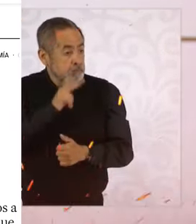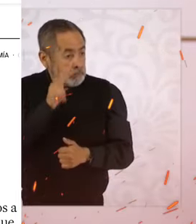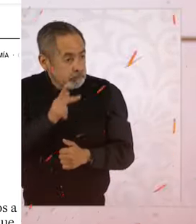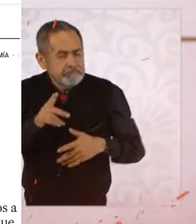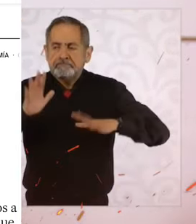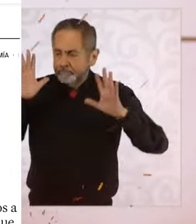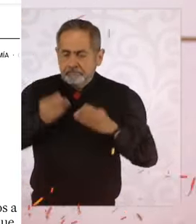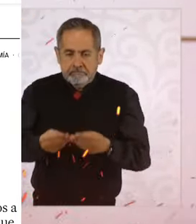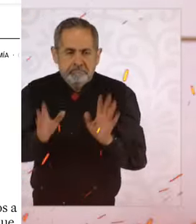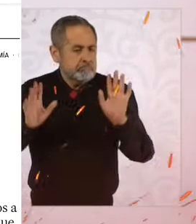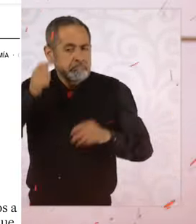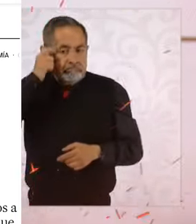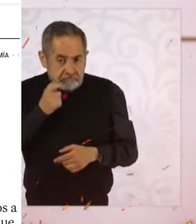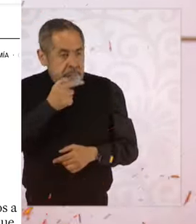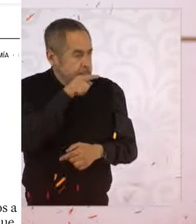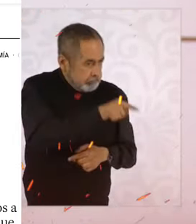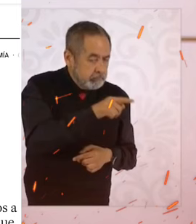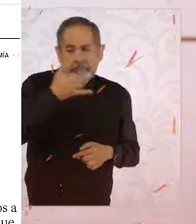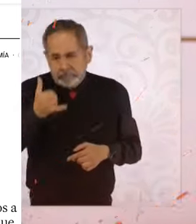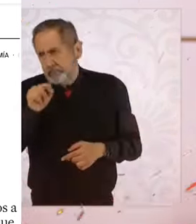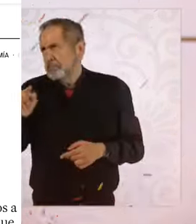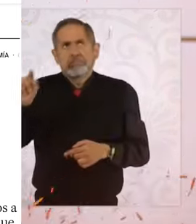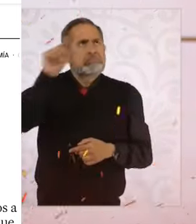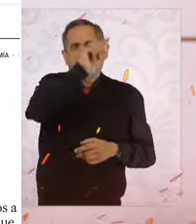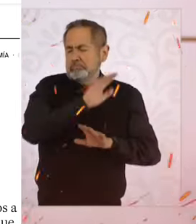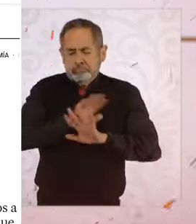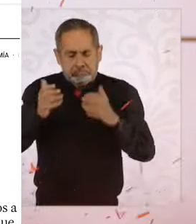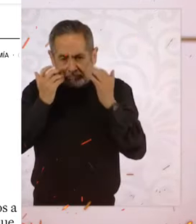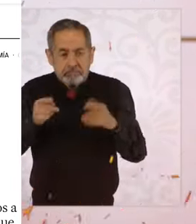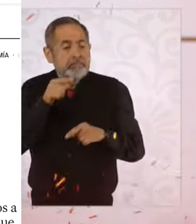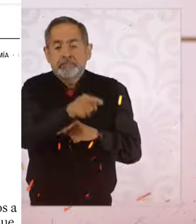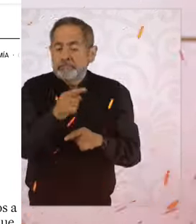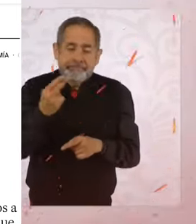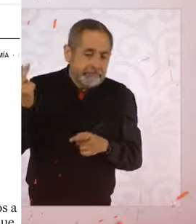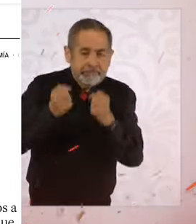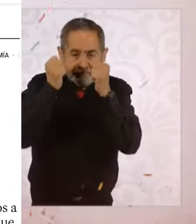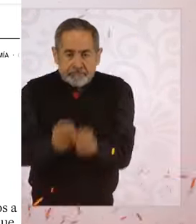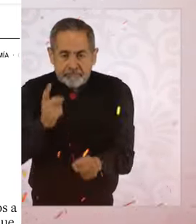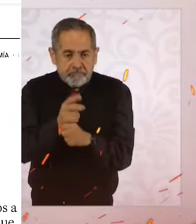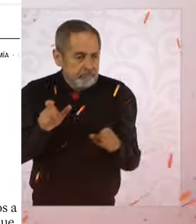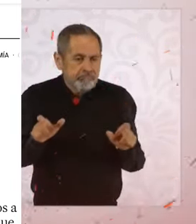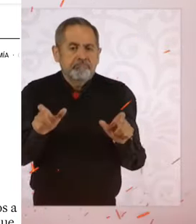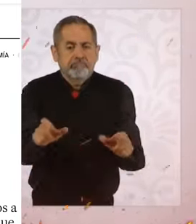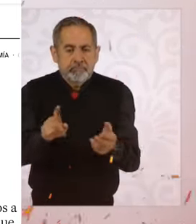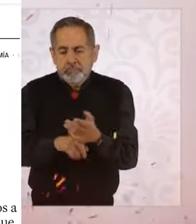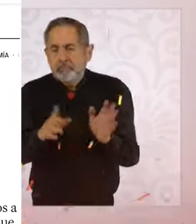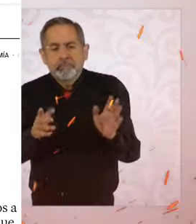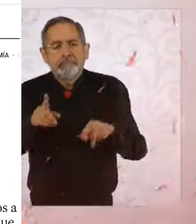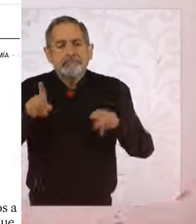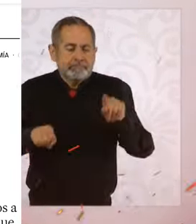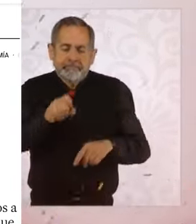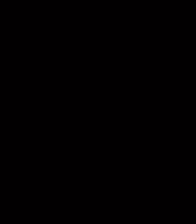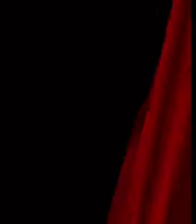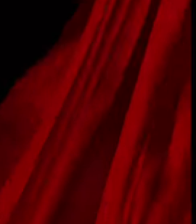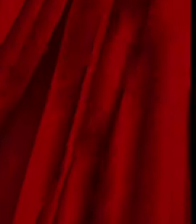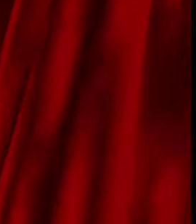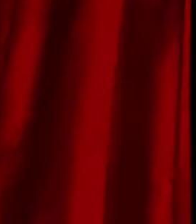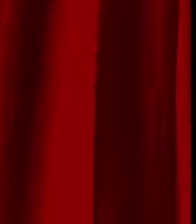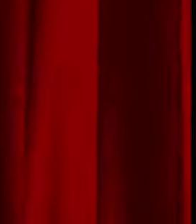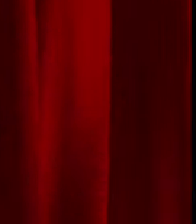en cualquier otro lugar, la estrategia de seguridad y su particularidad por también la propia historia de Guerrero.